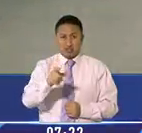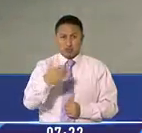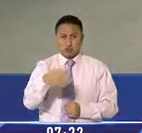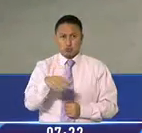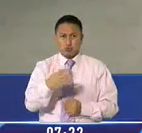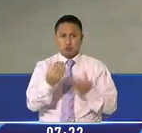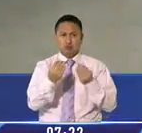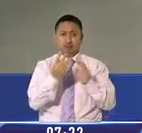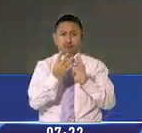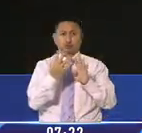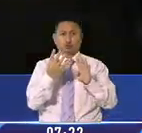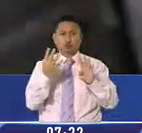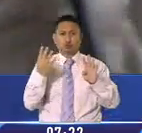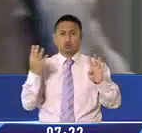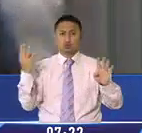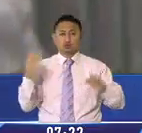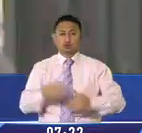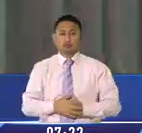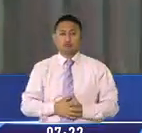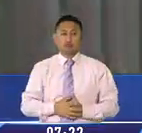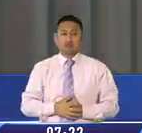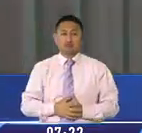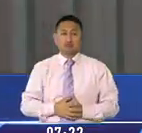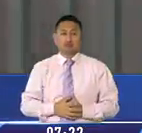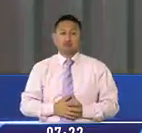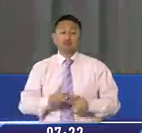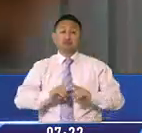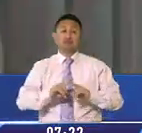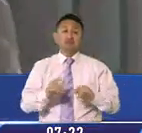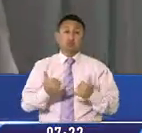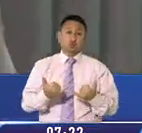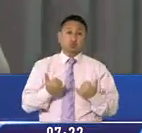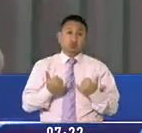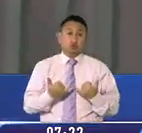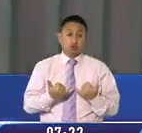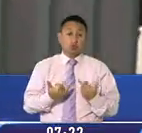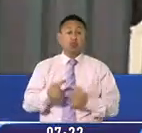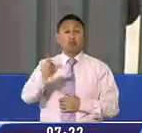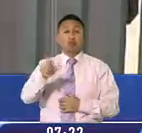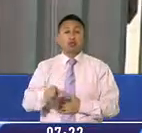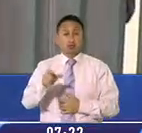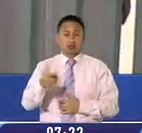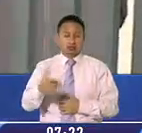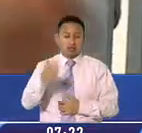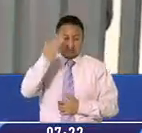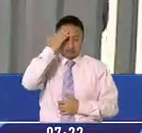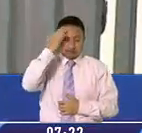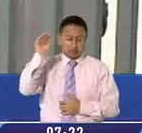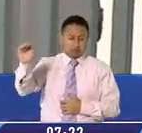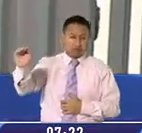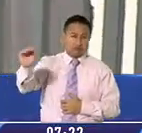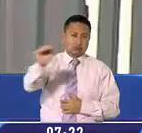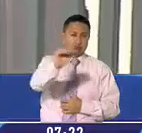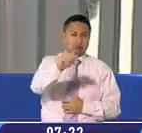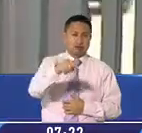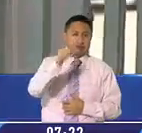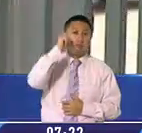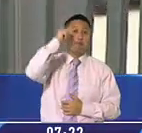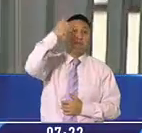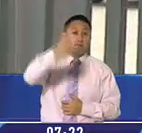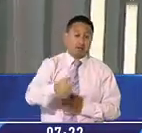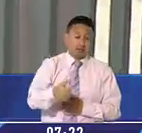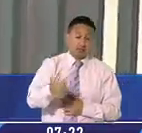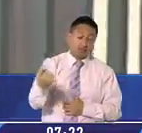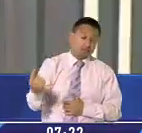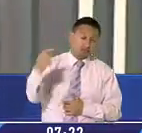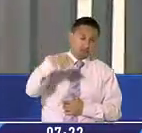Yo creo que desde el día de hoy podemos ya, la gente va a tener conocimiento sobre este punto y el día de mañana esperemos contar con mucho más